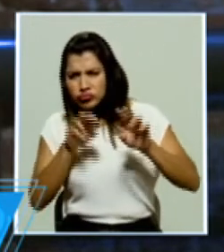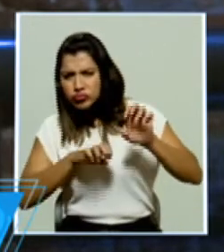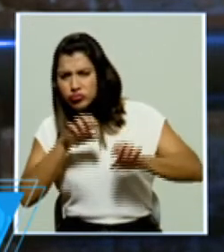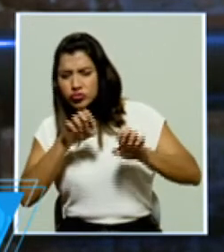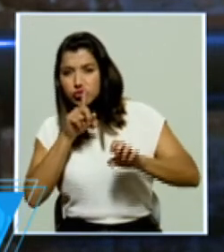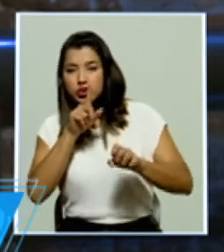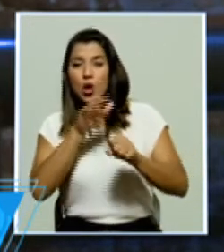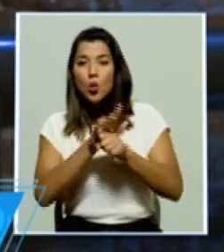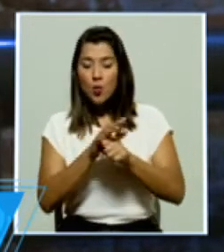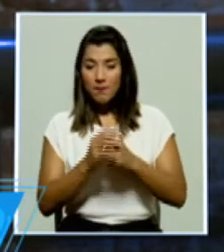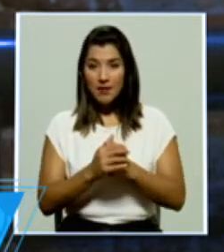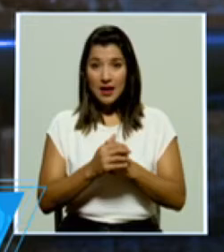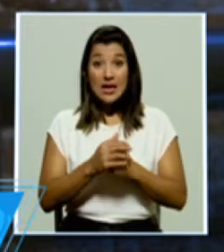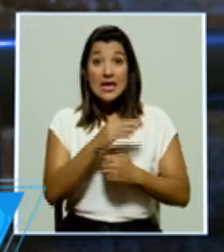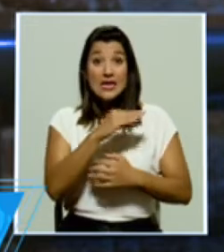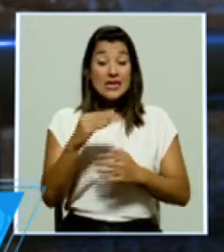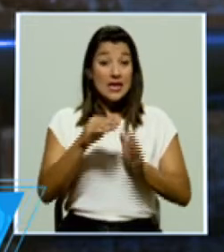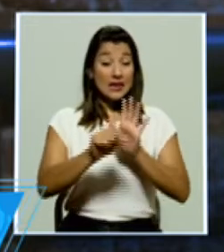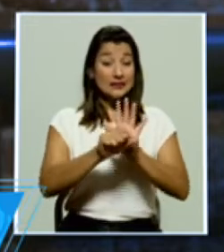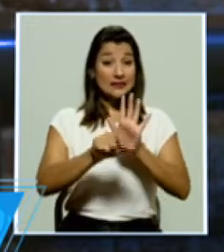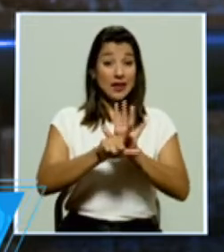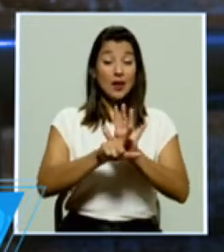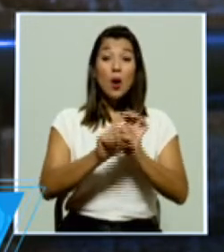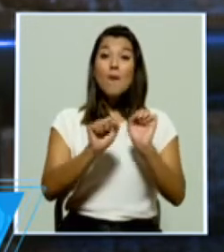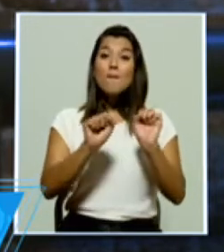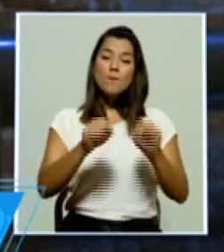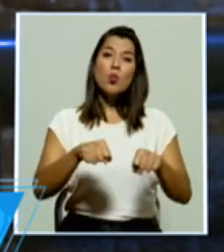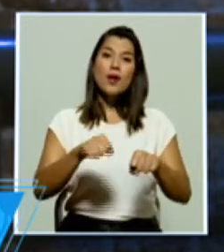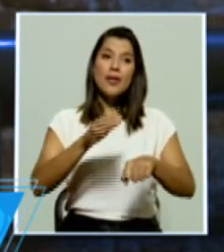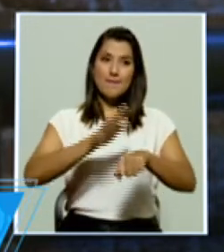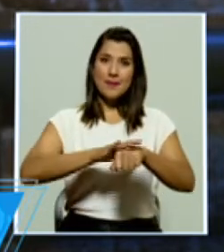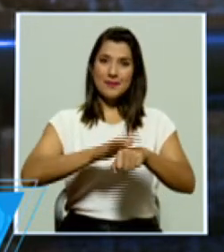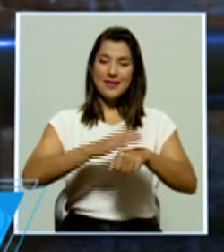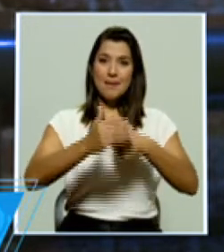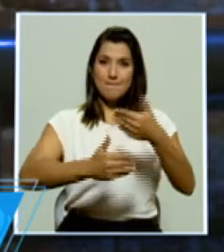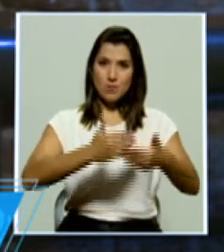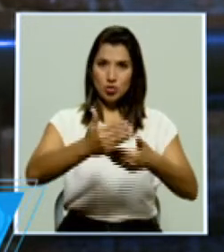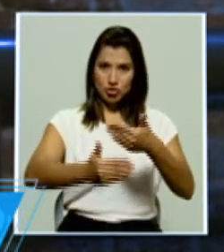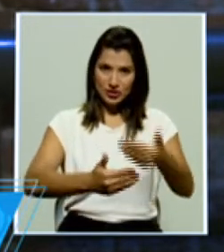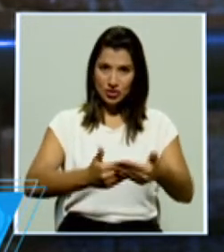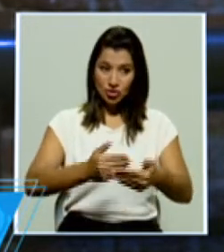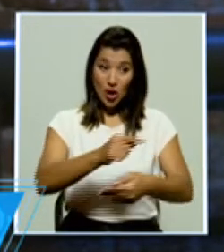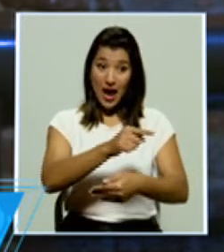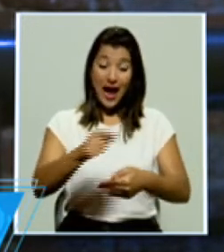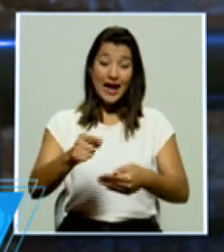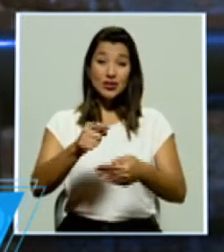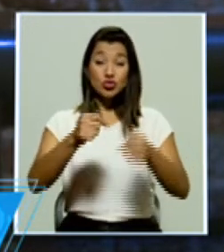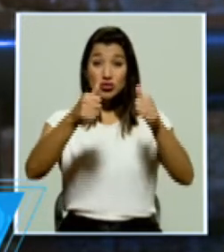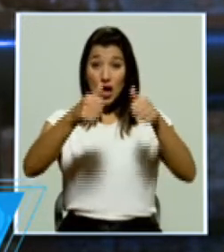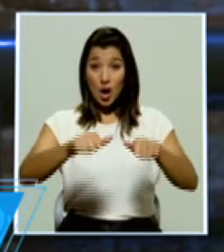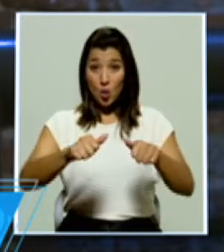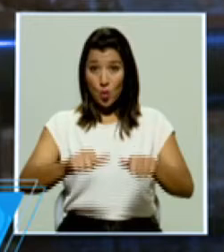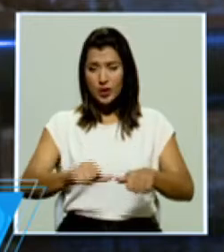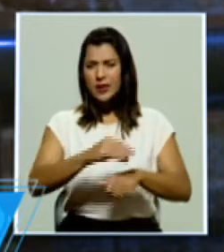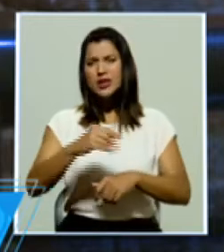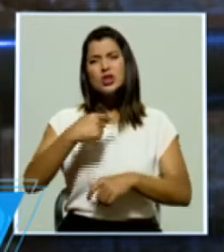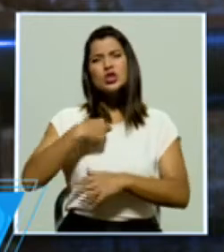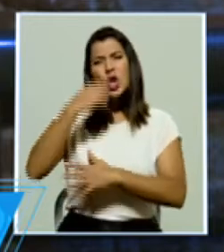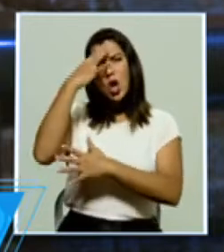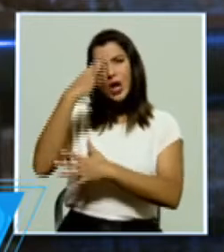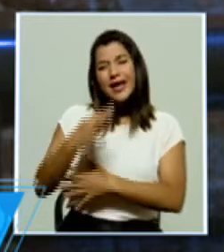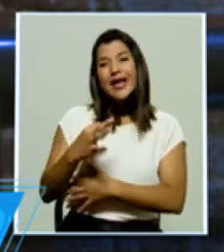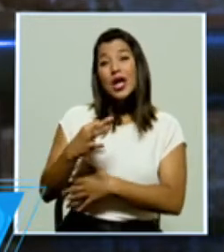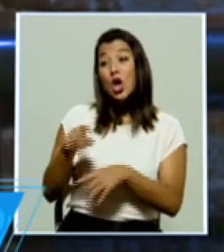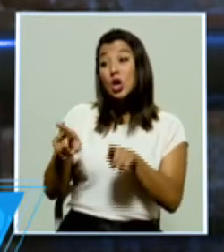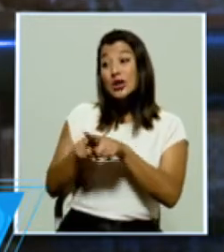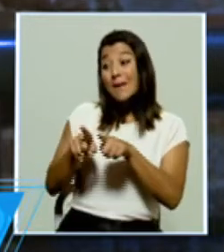posibilidad de que la Asamblea Legislativa de procedimiento legislativo a estos expedientes, y creo que además los sectores a partir de